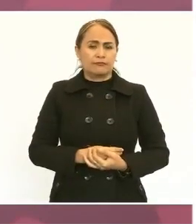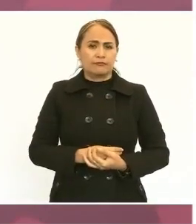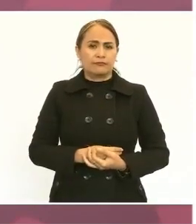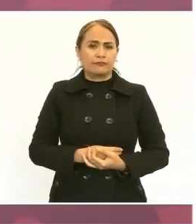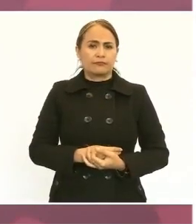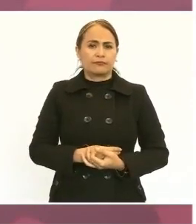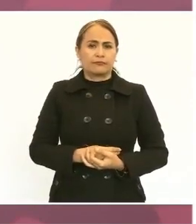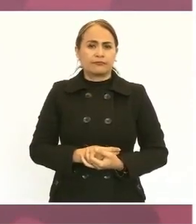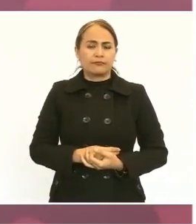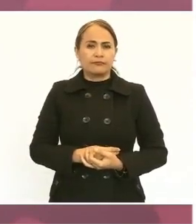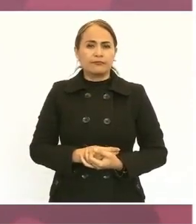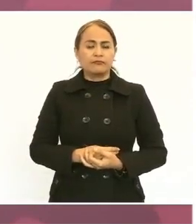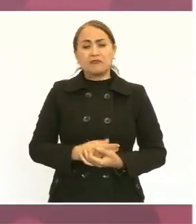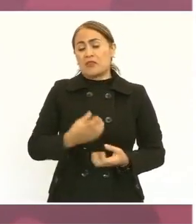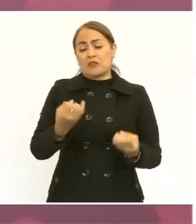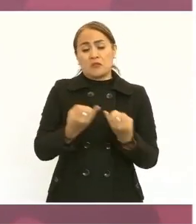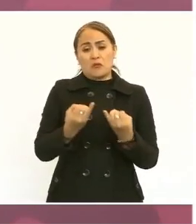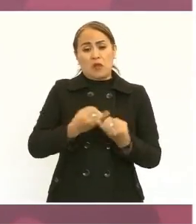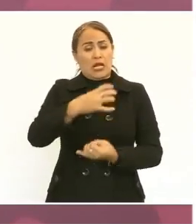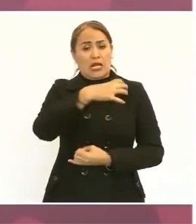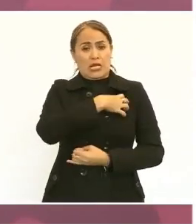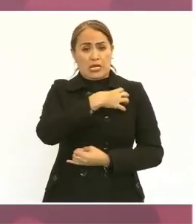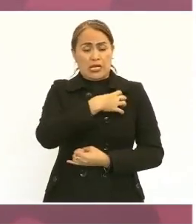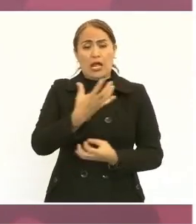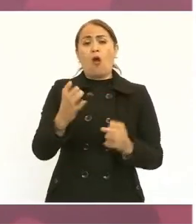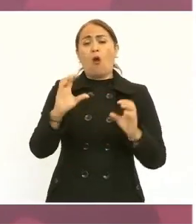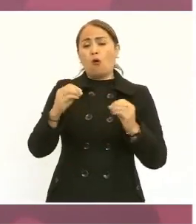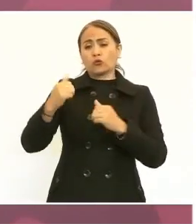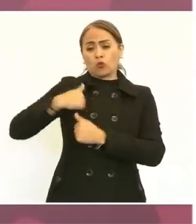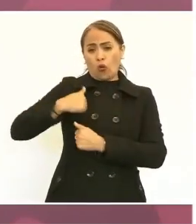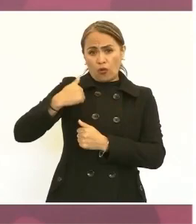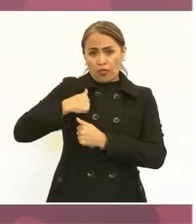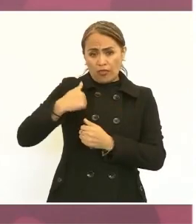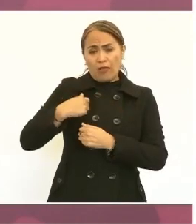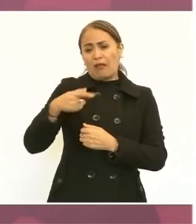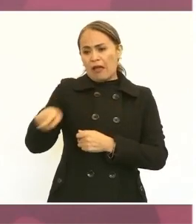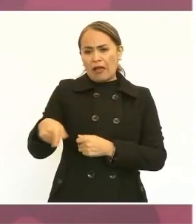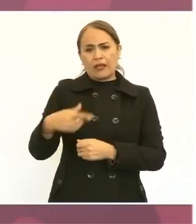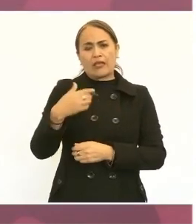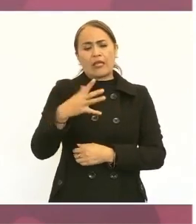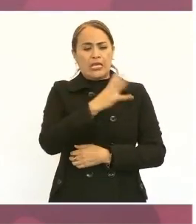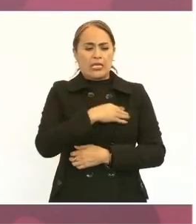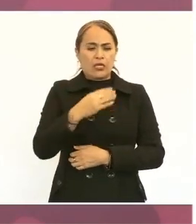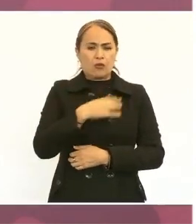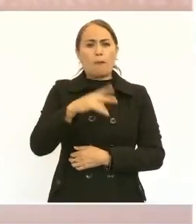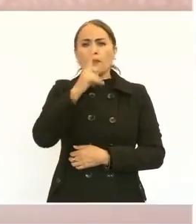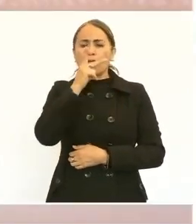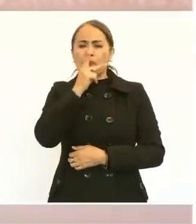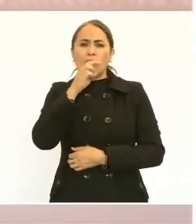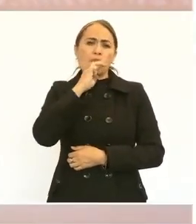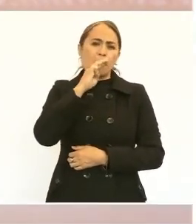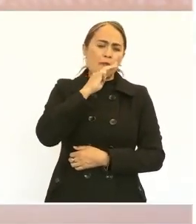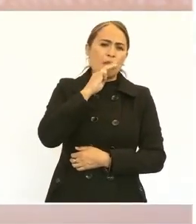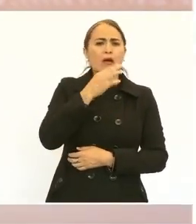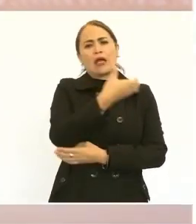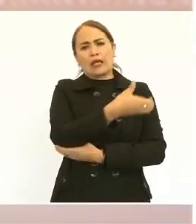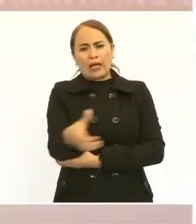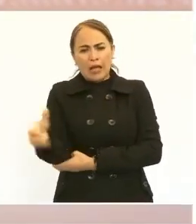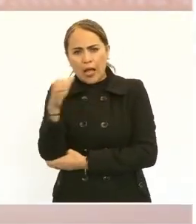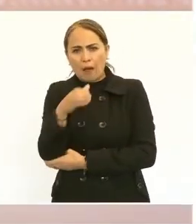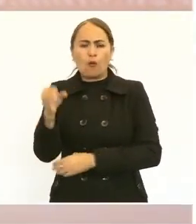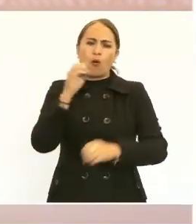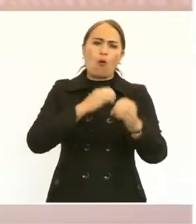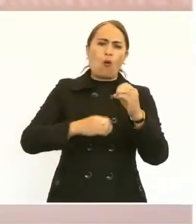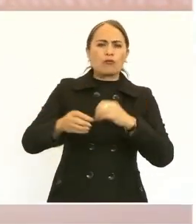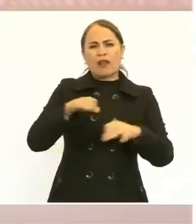Hasta los generales de división. Hijos de campesinos, hijos de obreros, hijos de comerciantes, hijos de